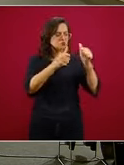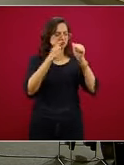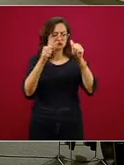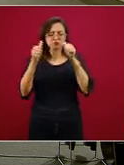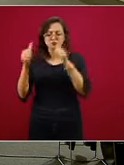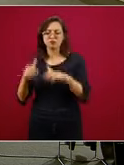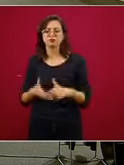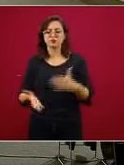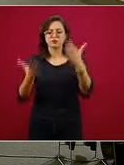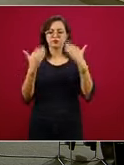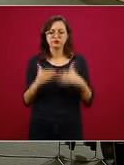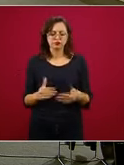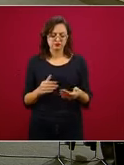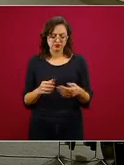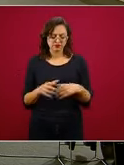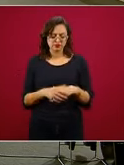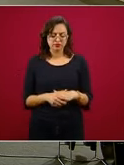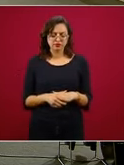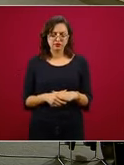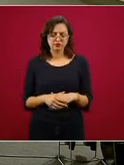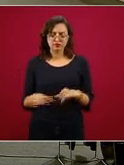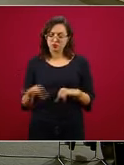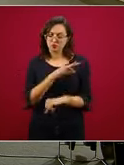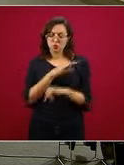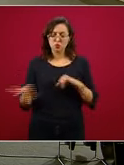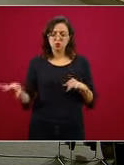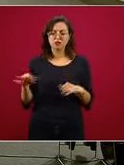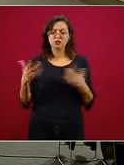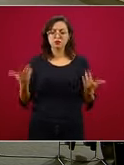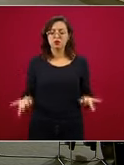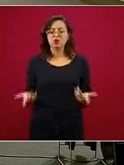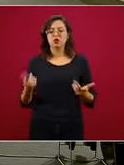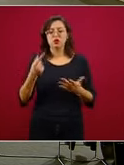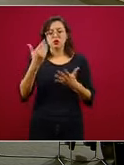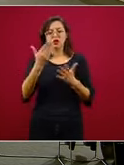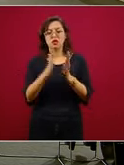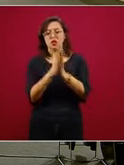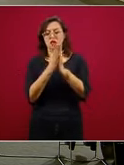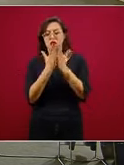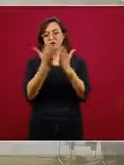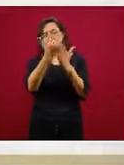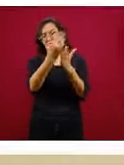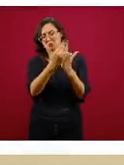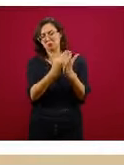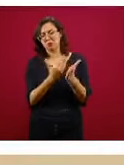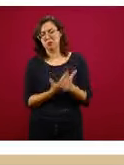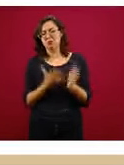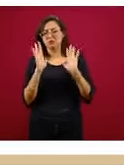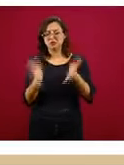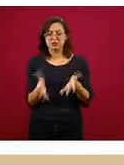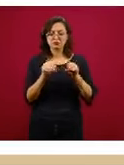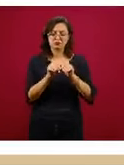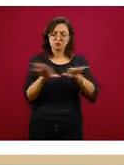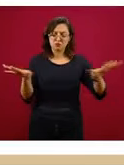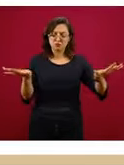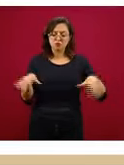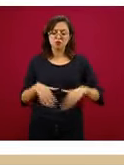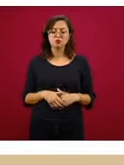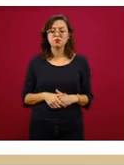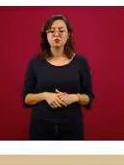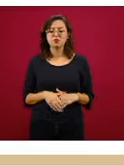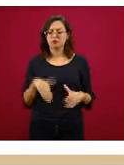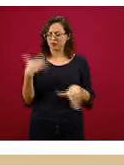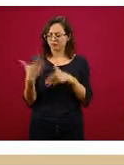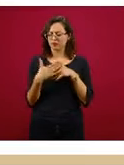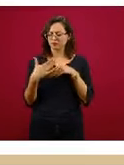La siguiente. Para terminar, publicamos estos lineamientos, están pronto a